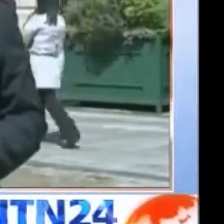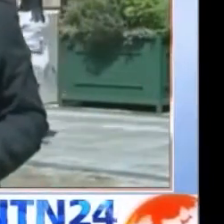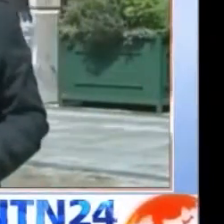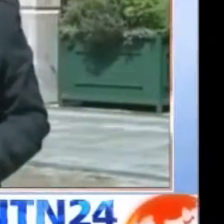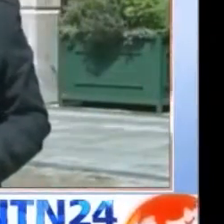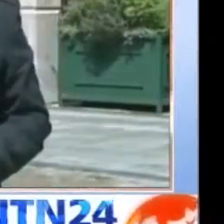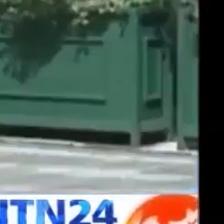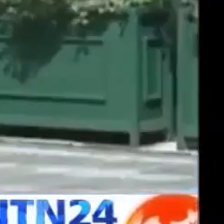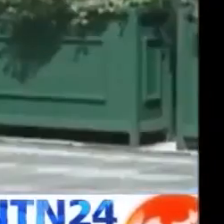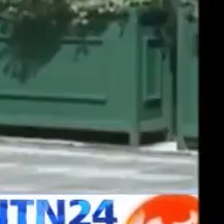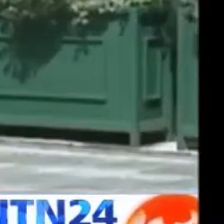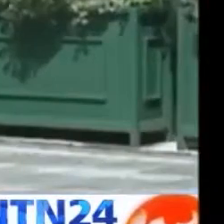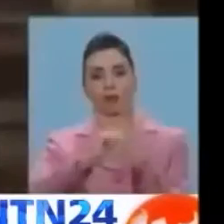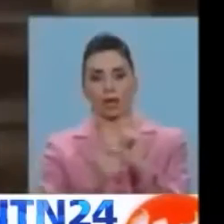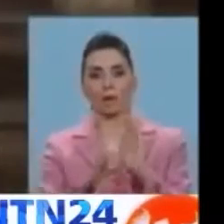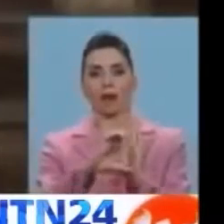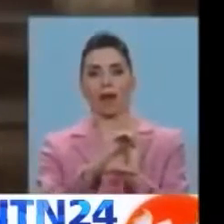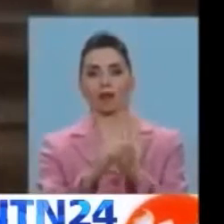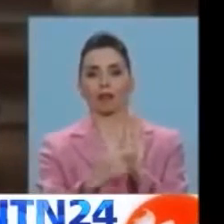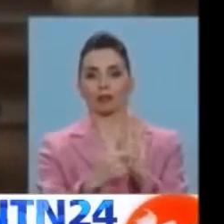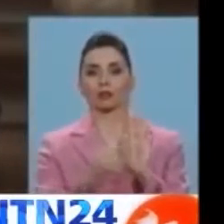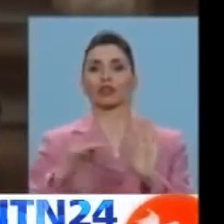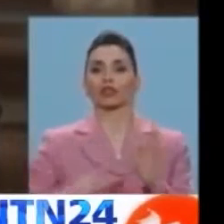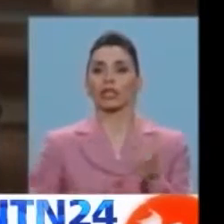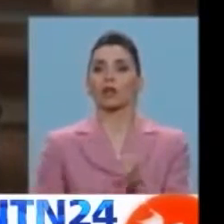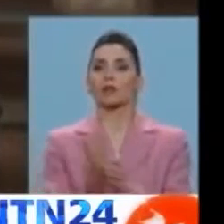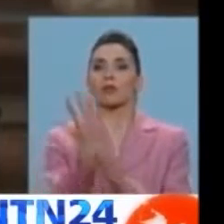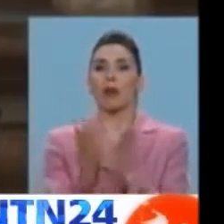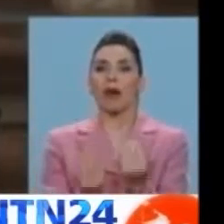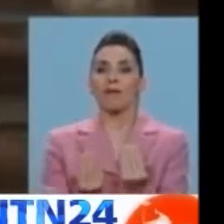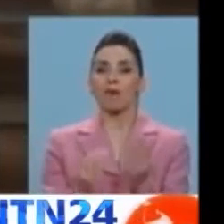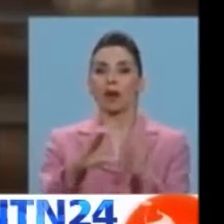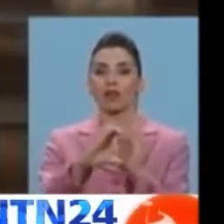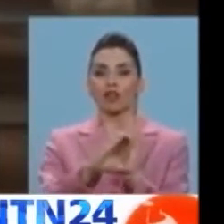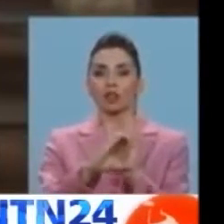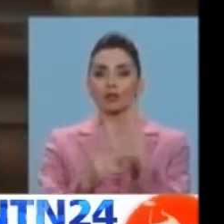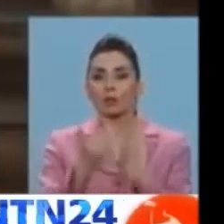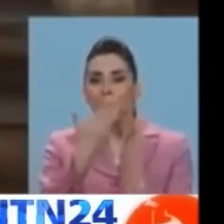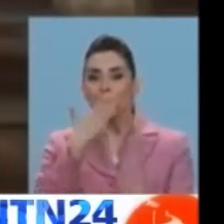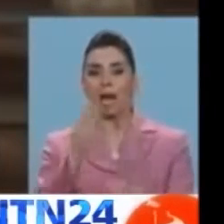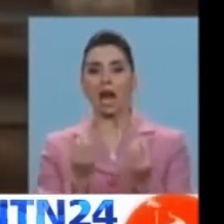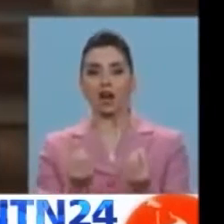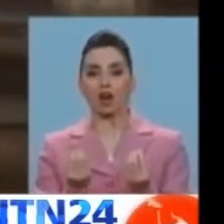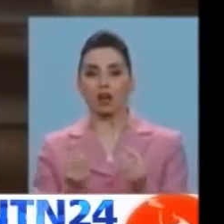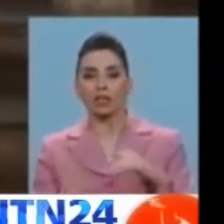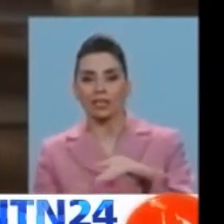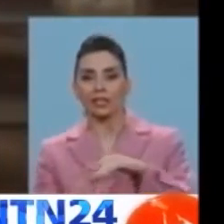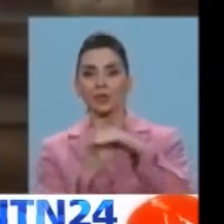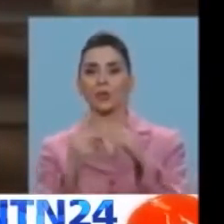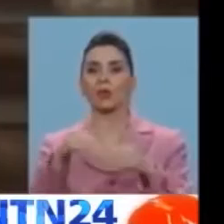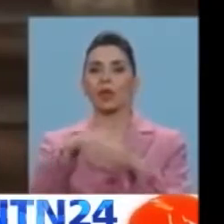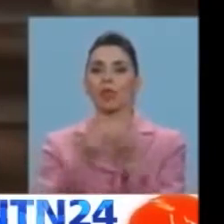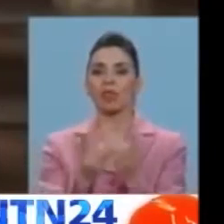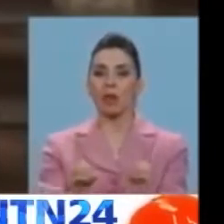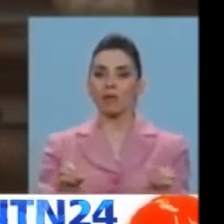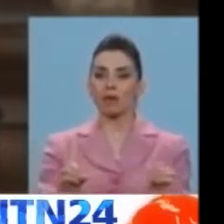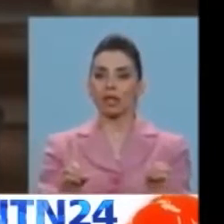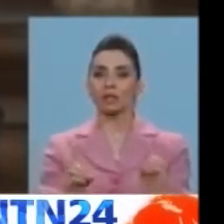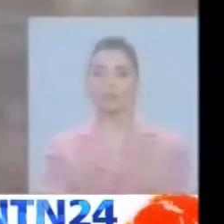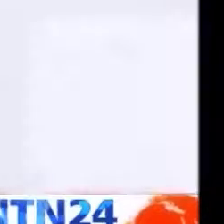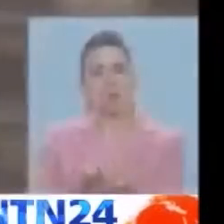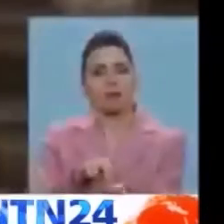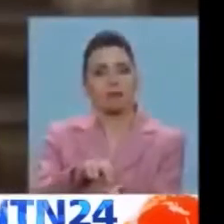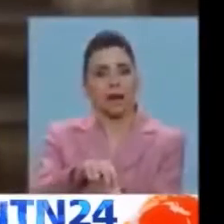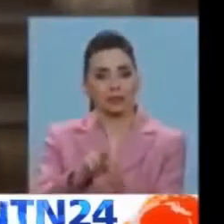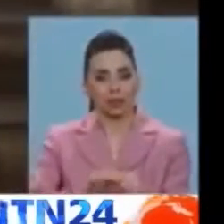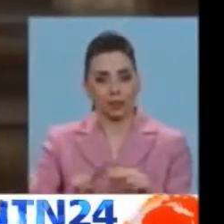documento al Parlamento chileno. Chile necesita una nueva y mejor constitución, nacida en democracia y que exprese la voluntad